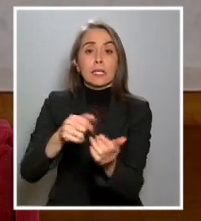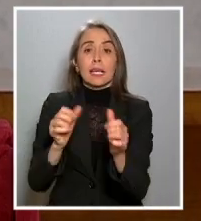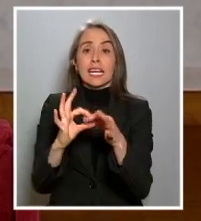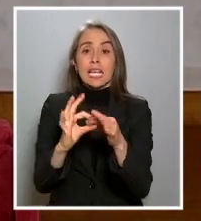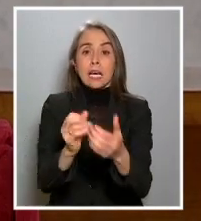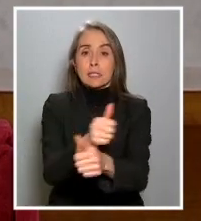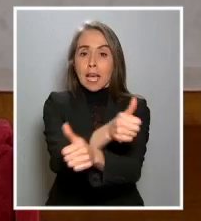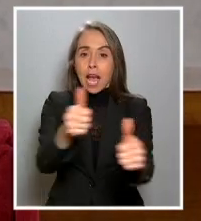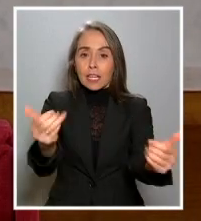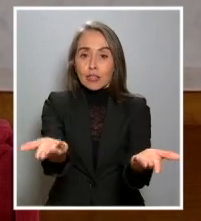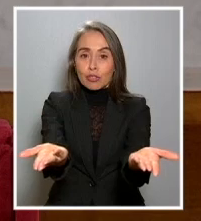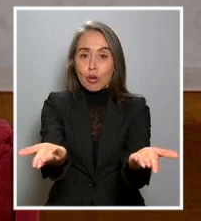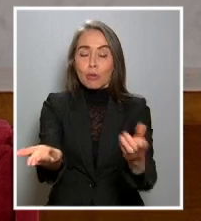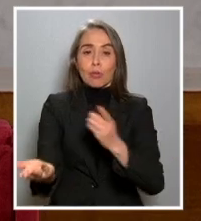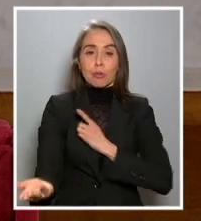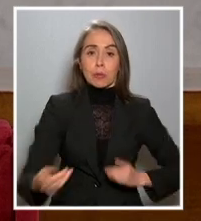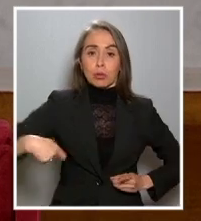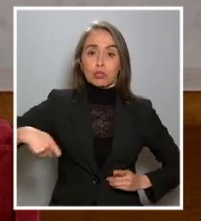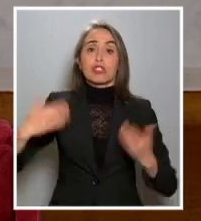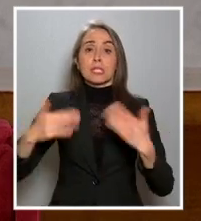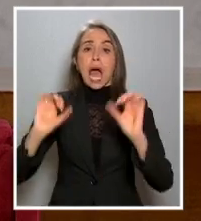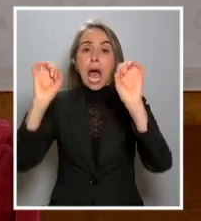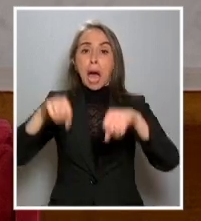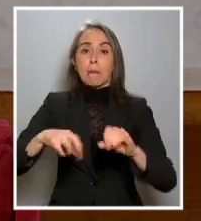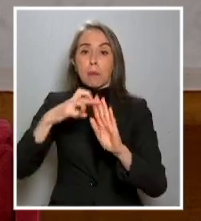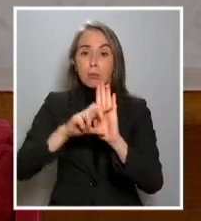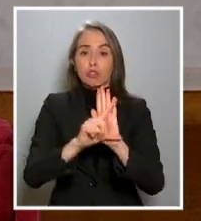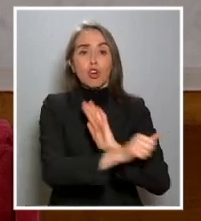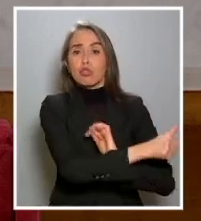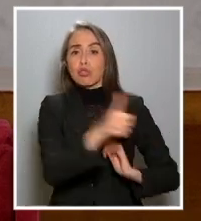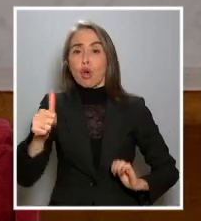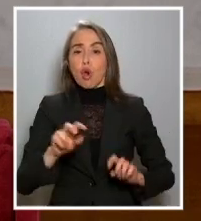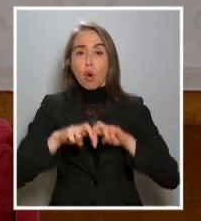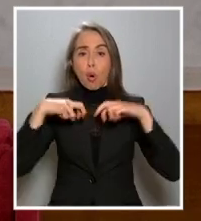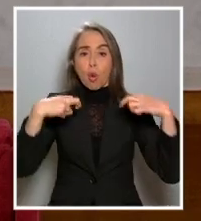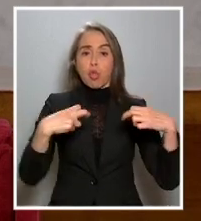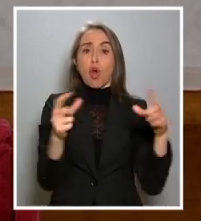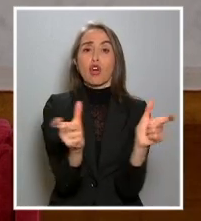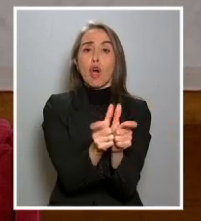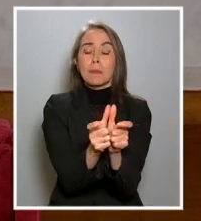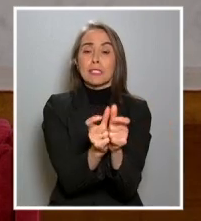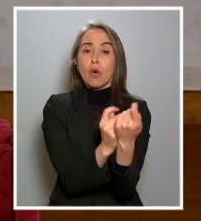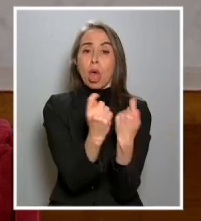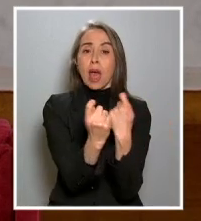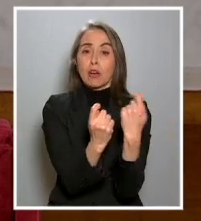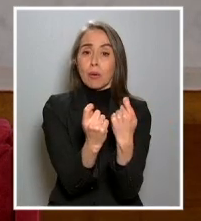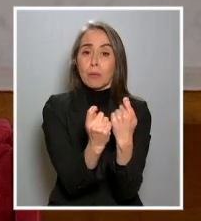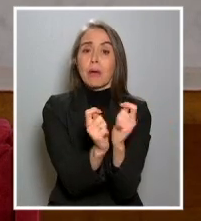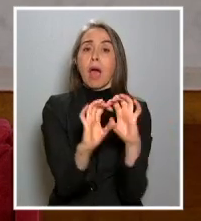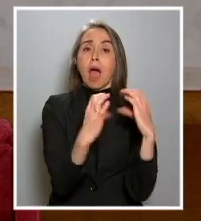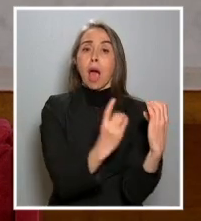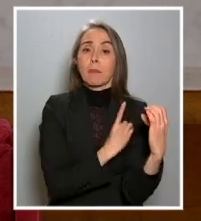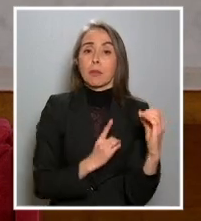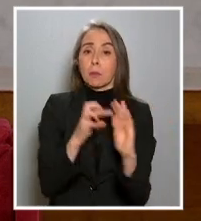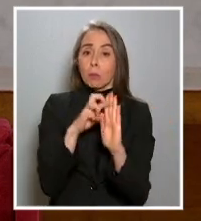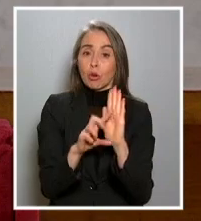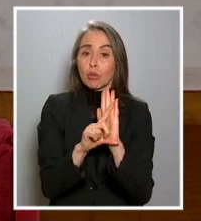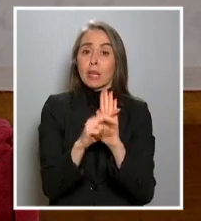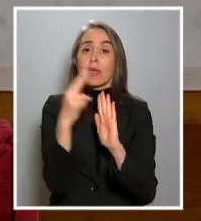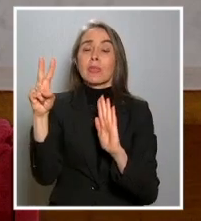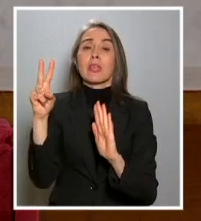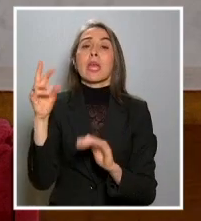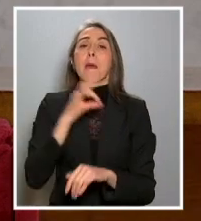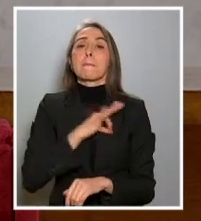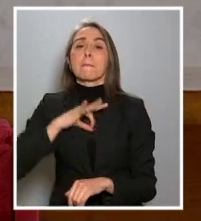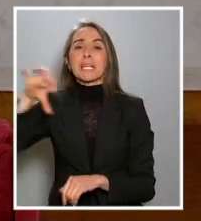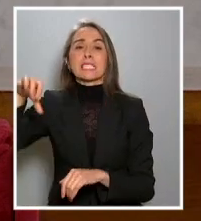todos ustedes. Fue aprobado unánimemente en la Comisión de Economía de la Cámara de Diputados el proyecto sectorial de